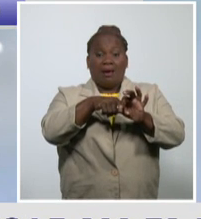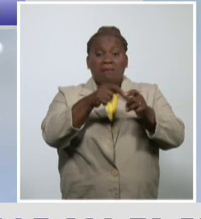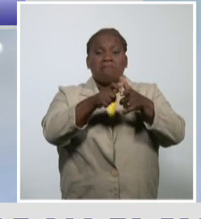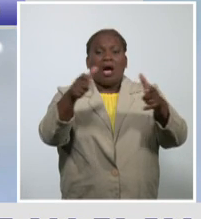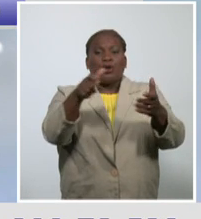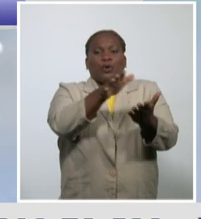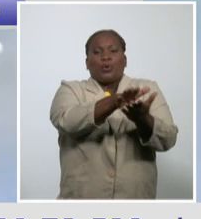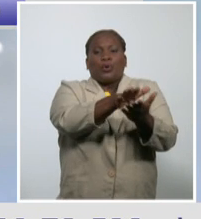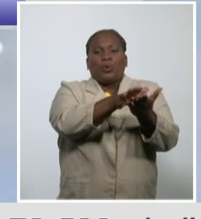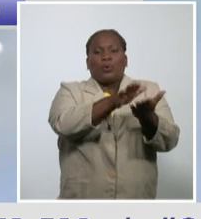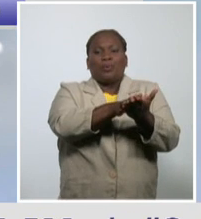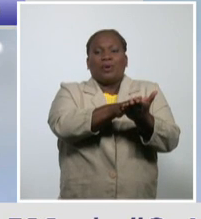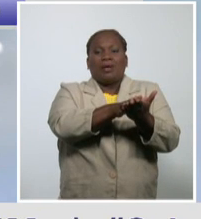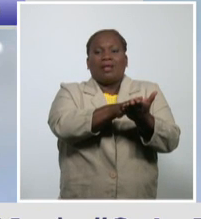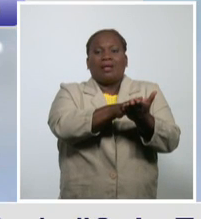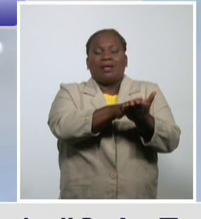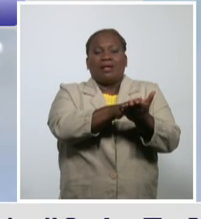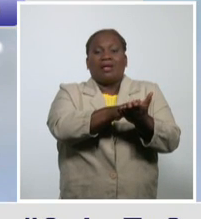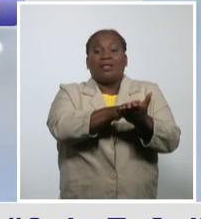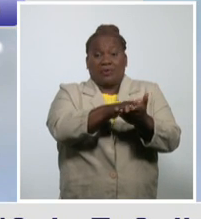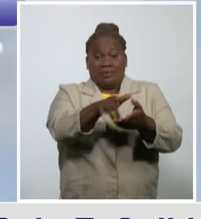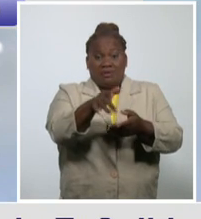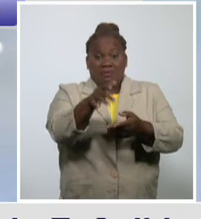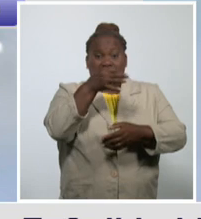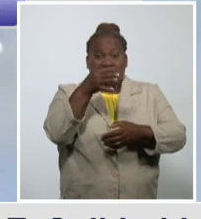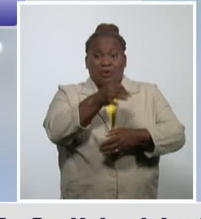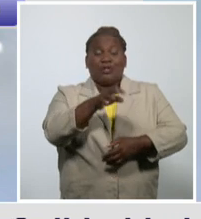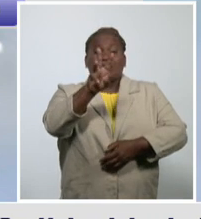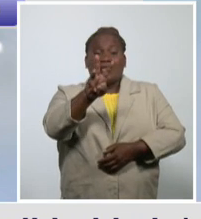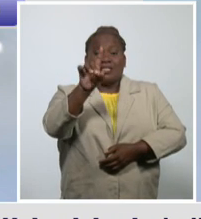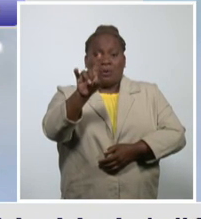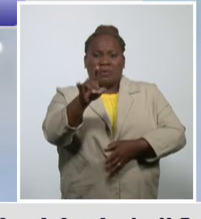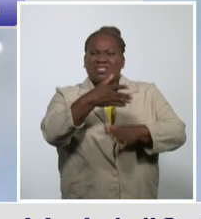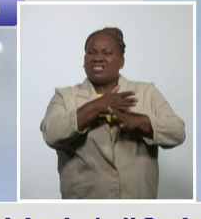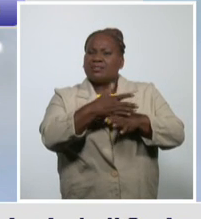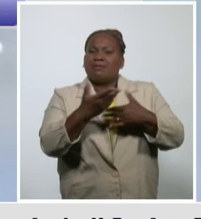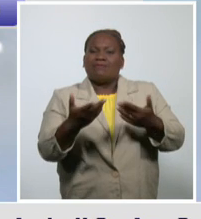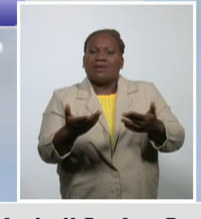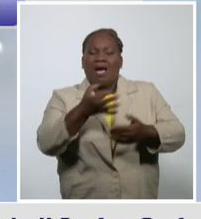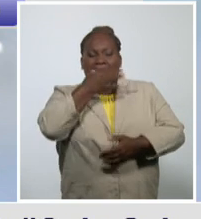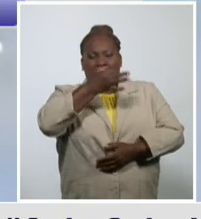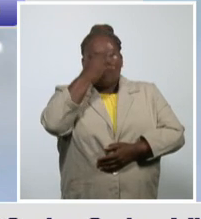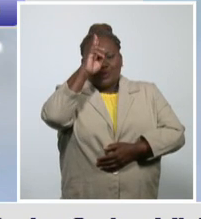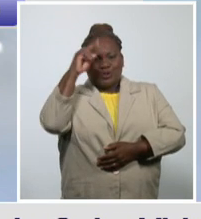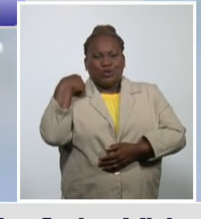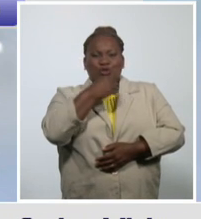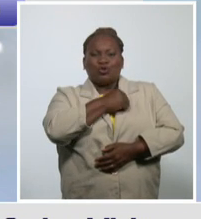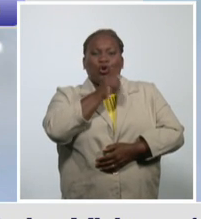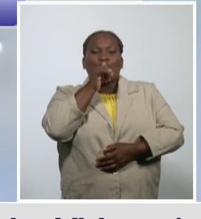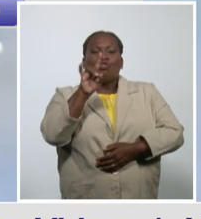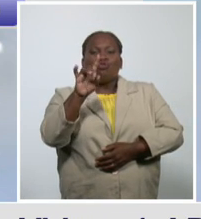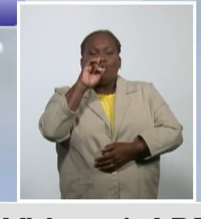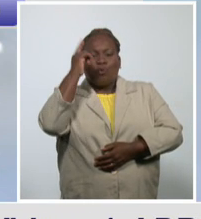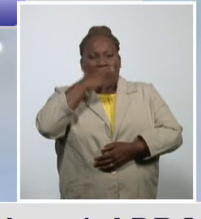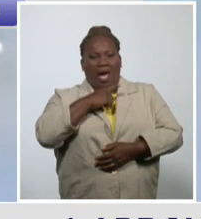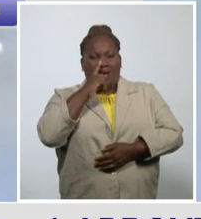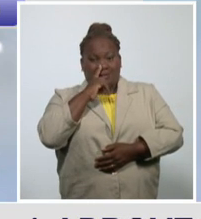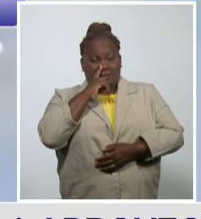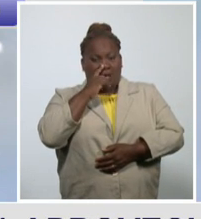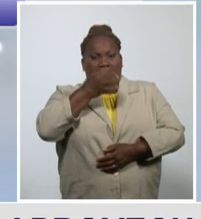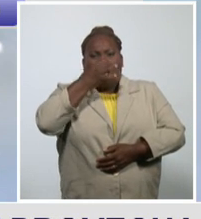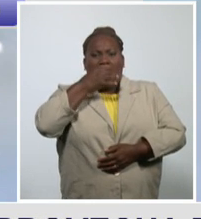acumulado. Registra este municipio con 39. ¿Qué quiere decir? Lo ha explicado el doctor Durán durante muchísimas jornadas